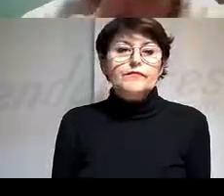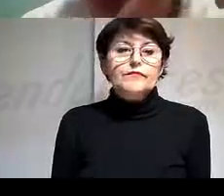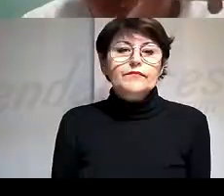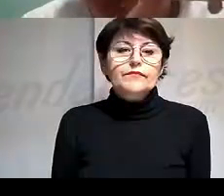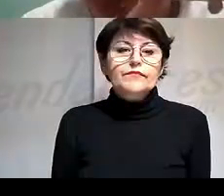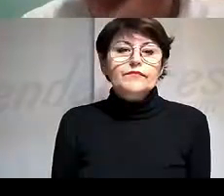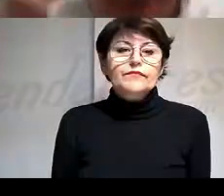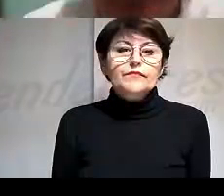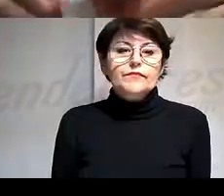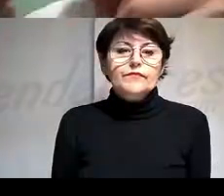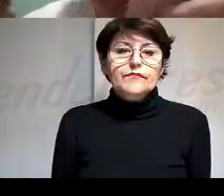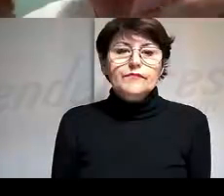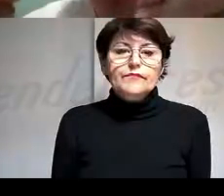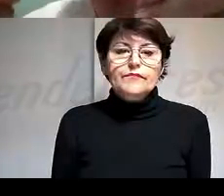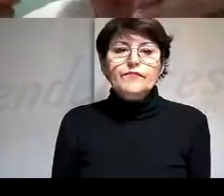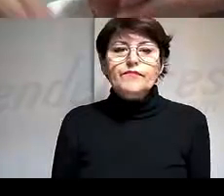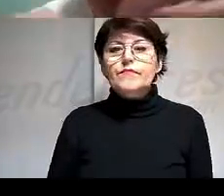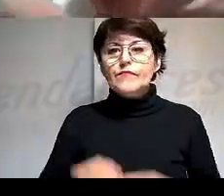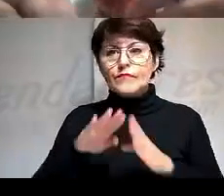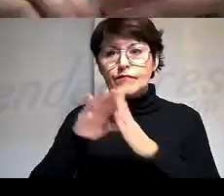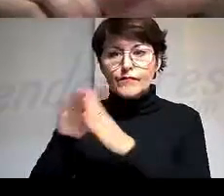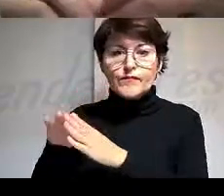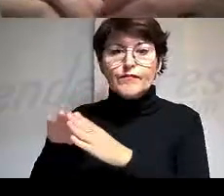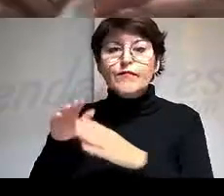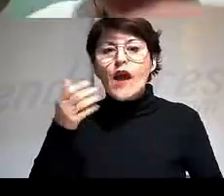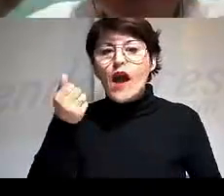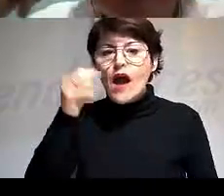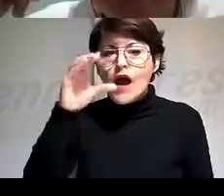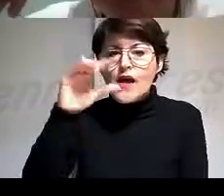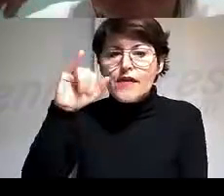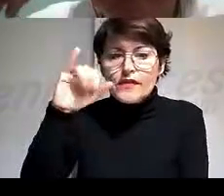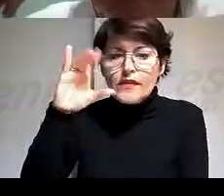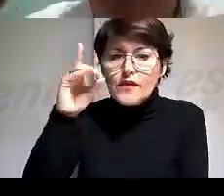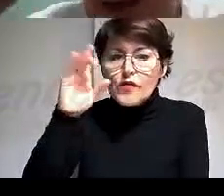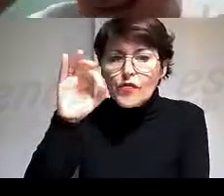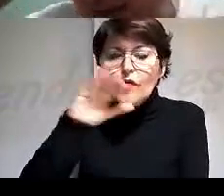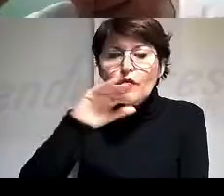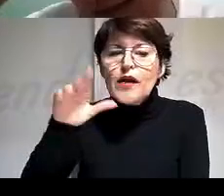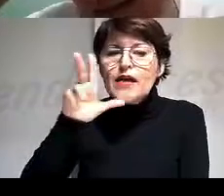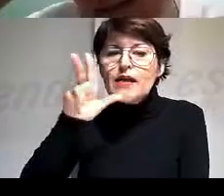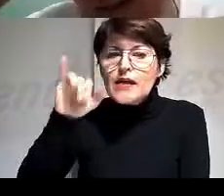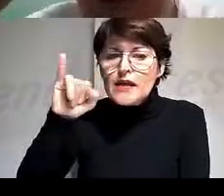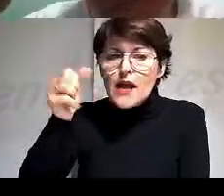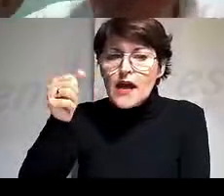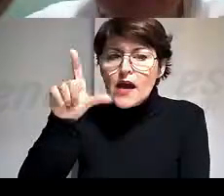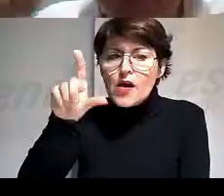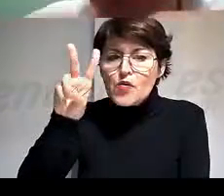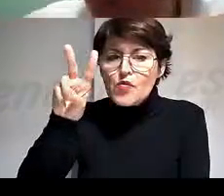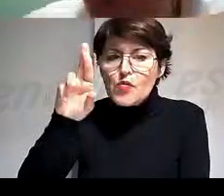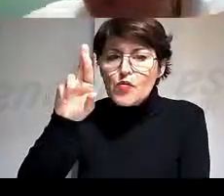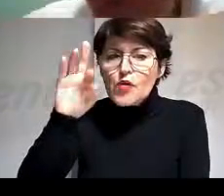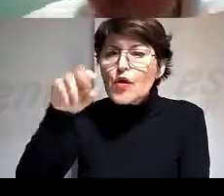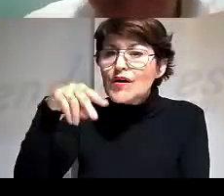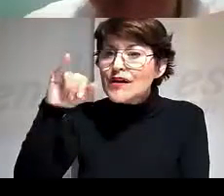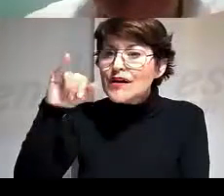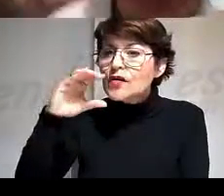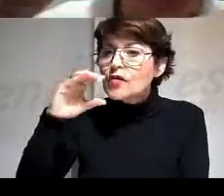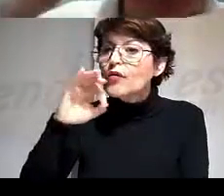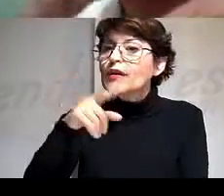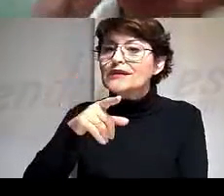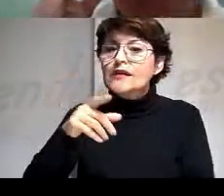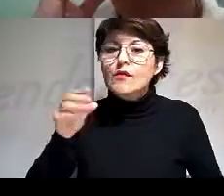hialurónico está súper implicado en la regeneración del colágeno. Hay gente que se inyecta ácido hialurónico, hay